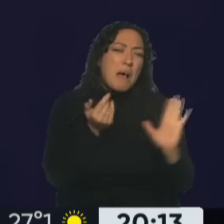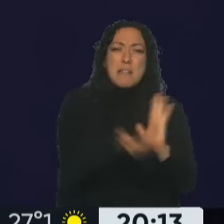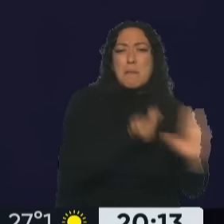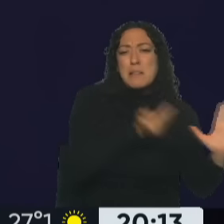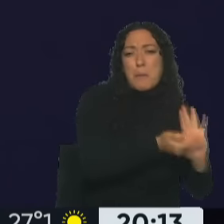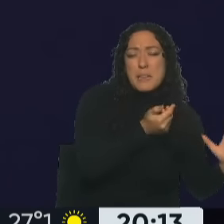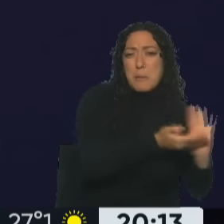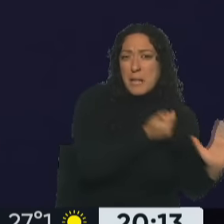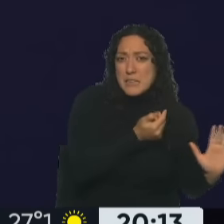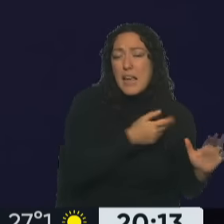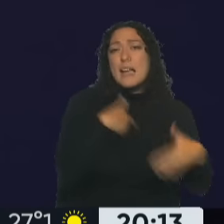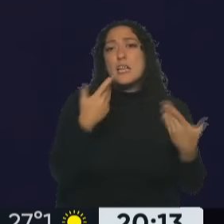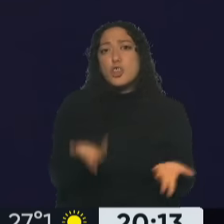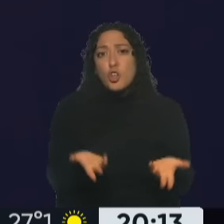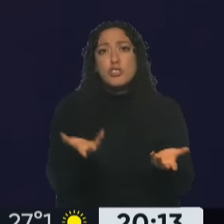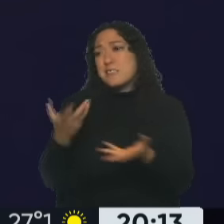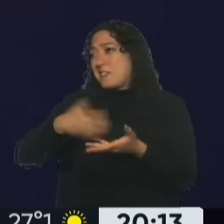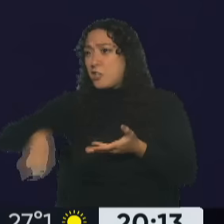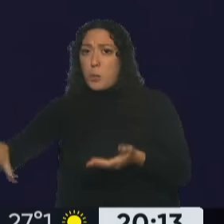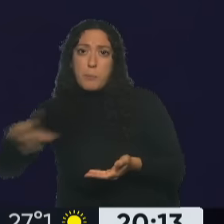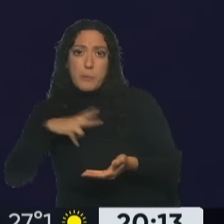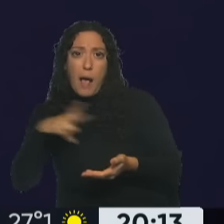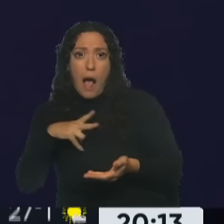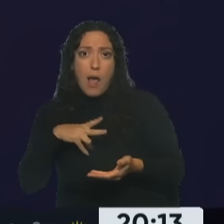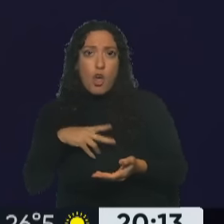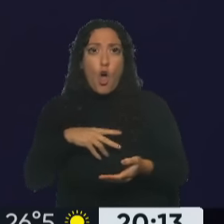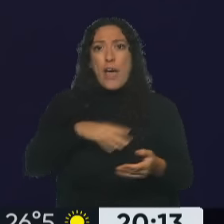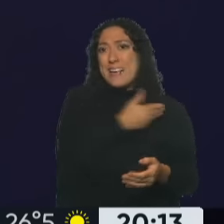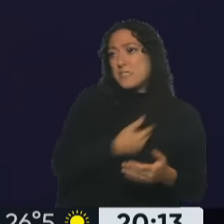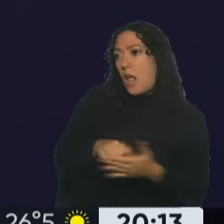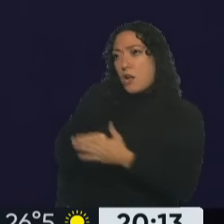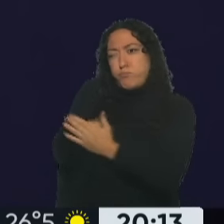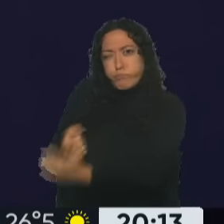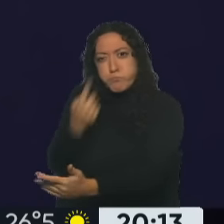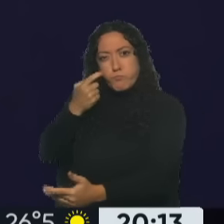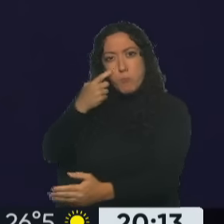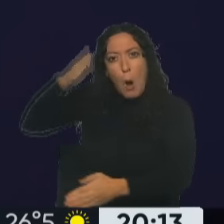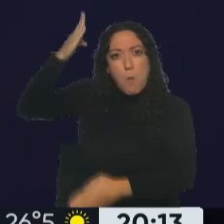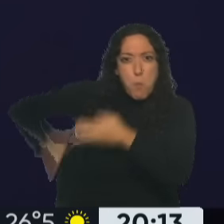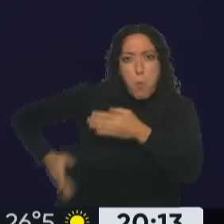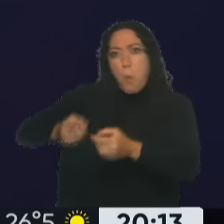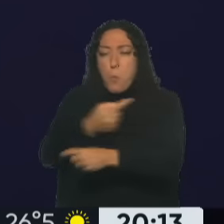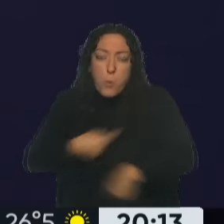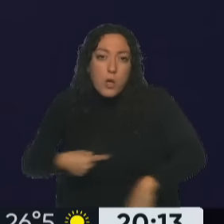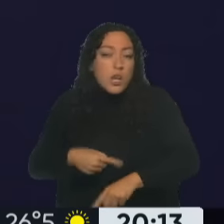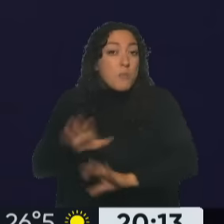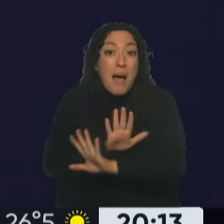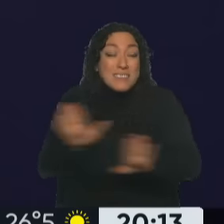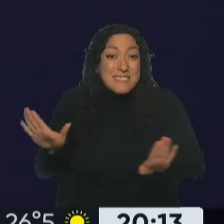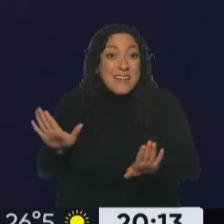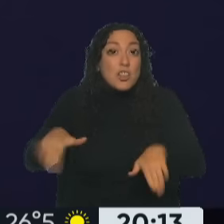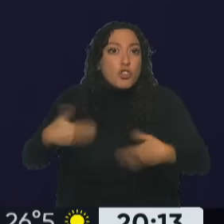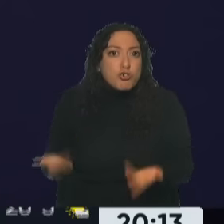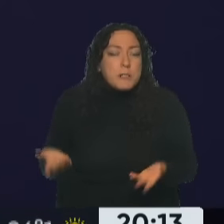cabeza del estado al sector privado y es lo que nos va a permitir un crecimiento sostenido y de